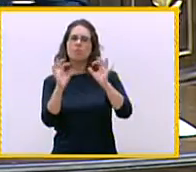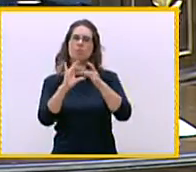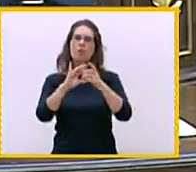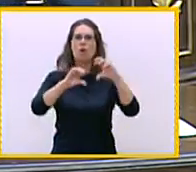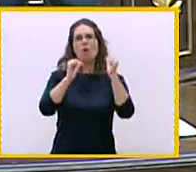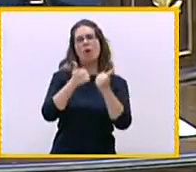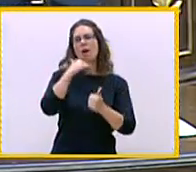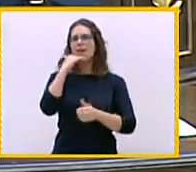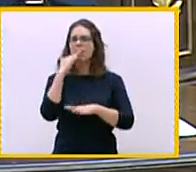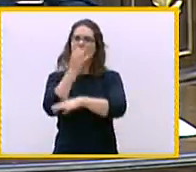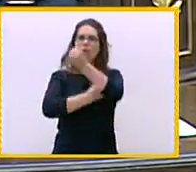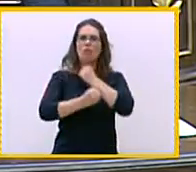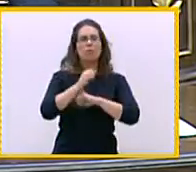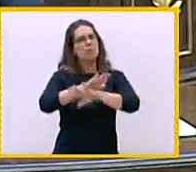que eso.